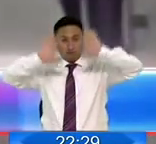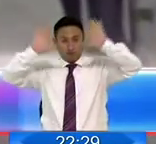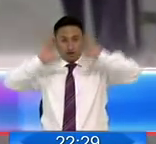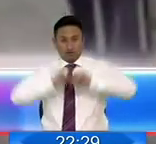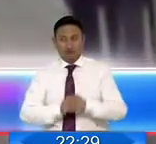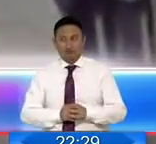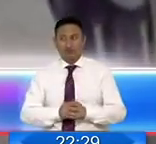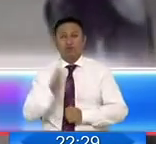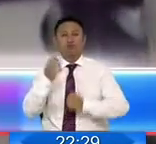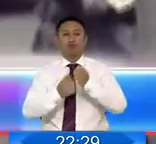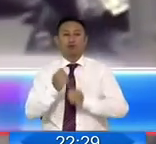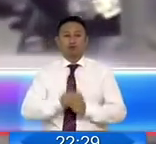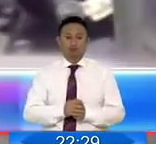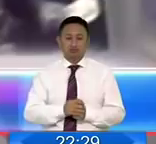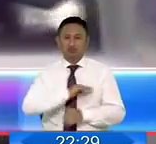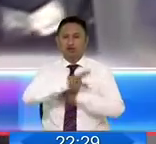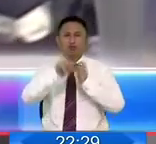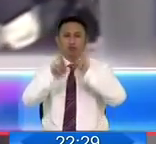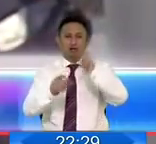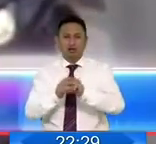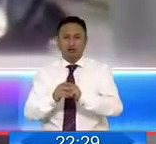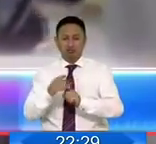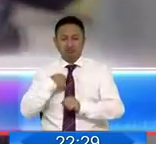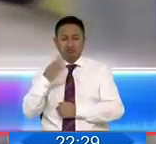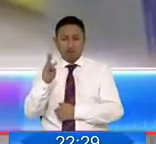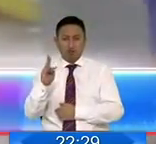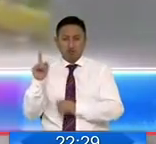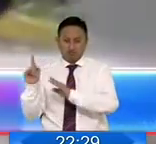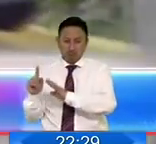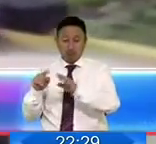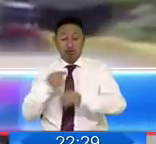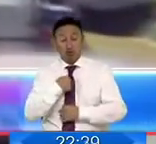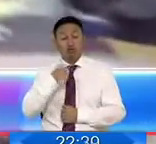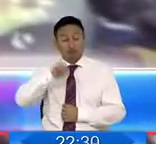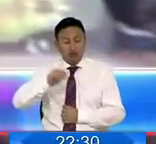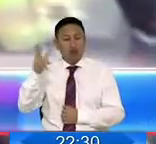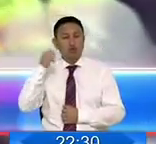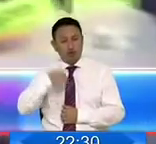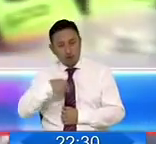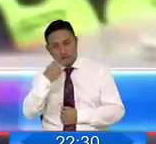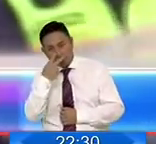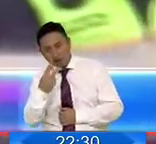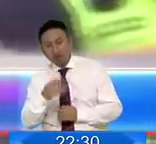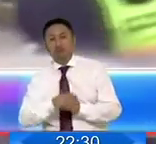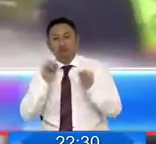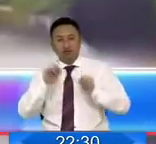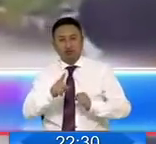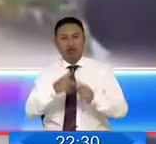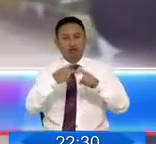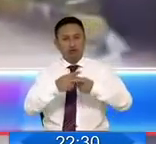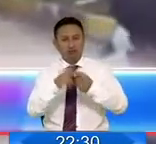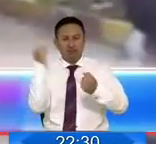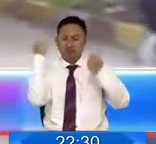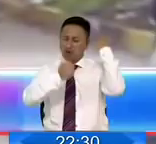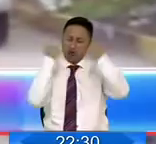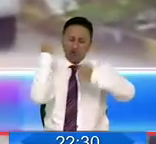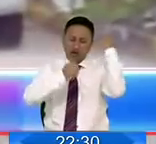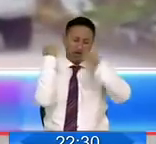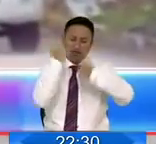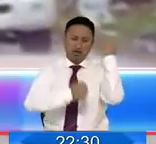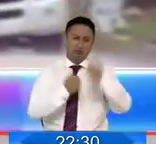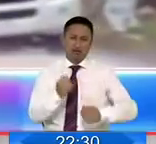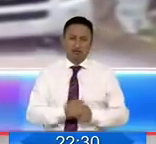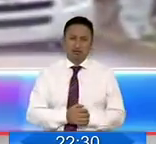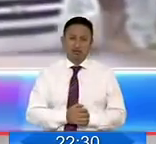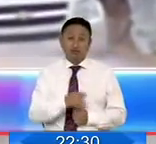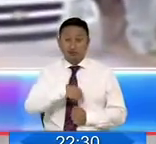habido toda la gente, pues hasta mi esposo, como dijo, yo también escuché, yo vi ahí la pelea que se suscitó, pues, y